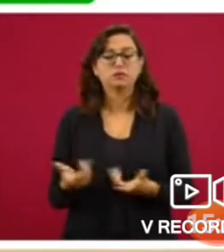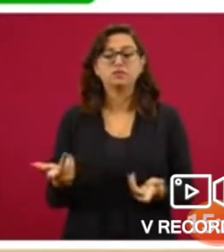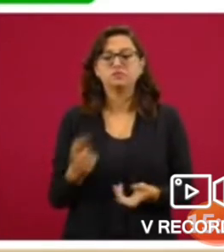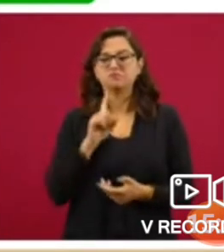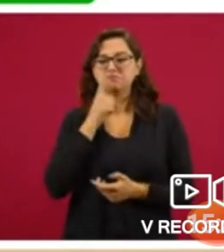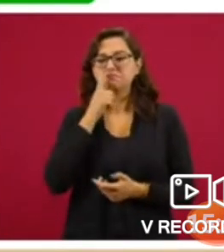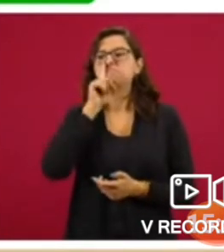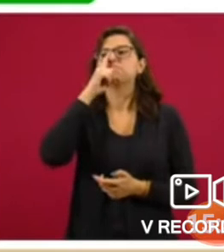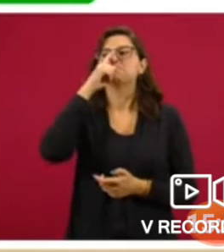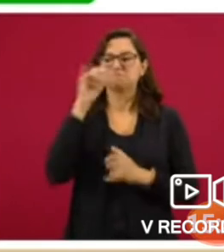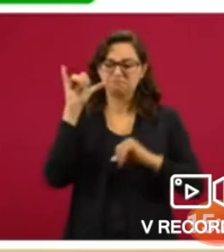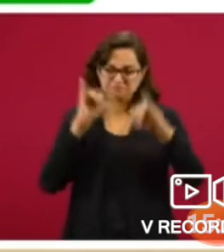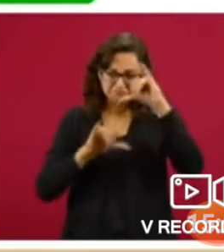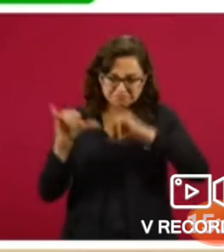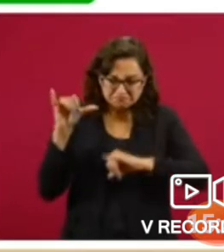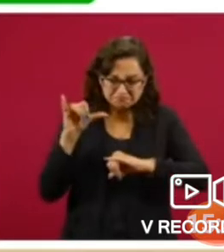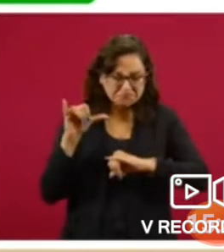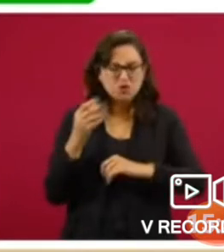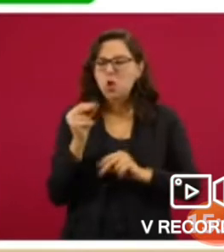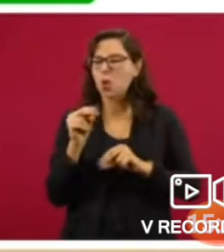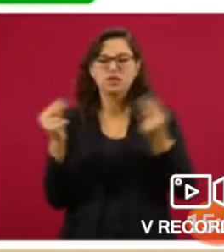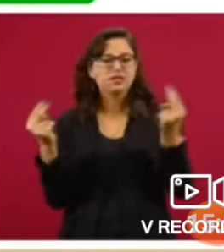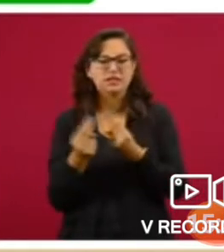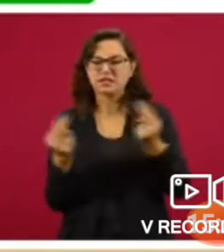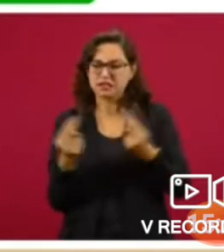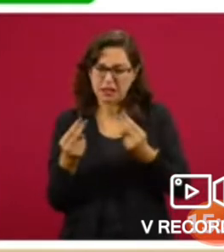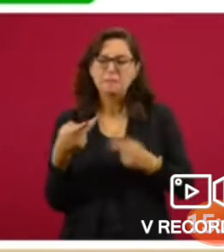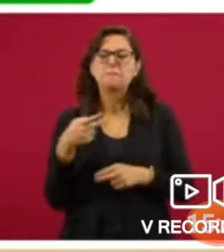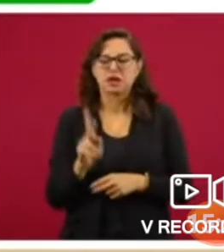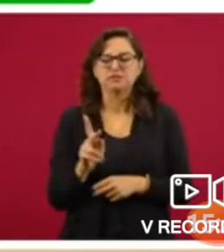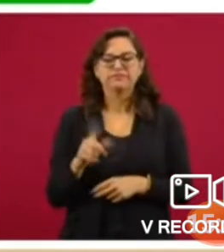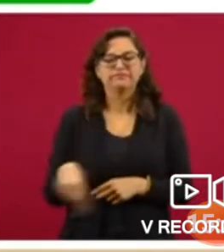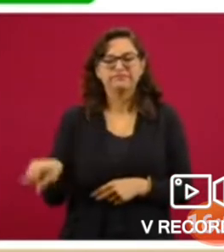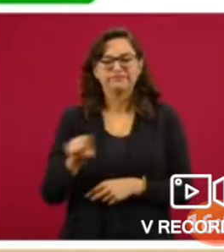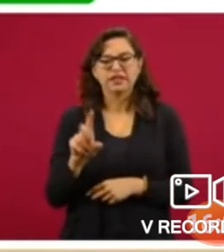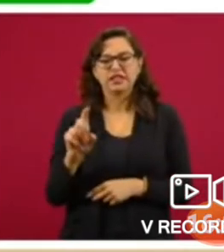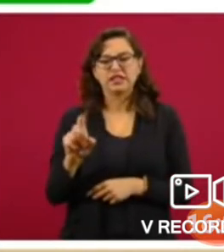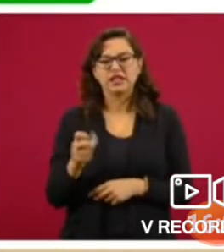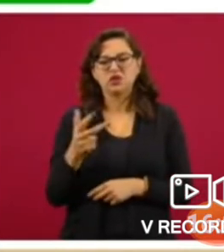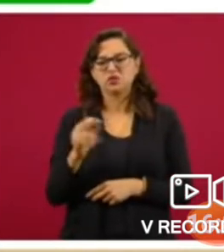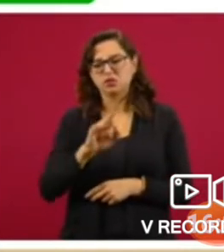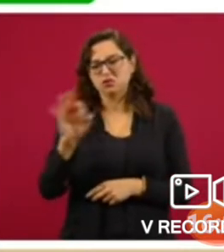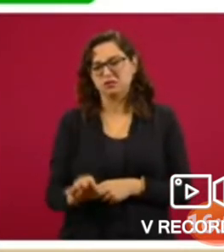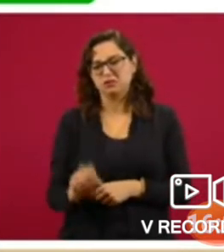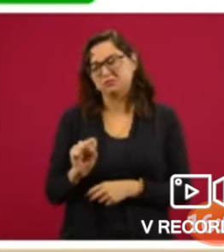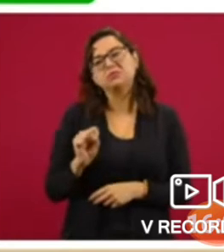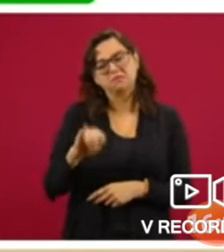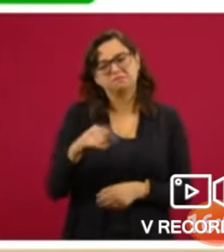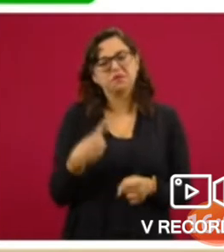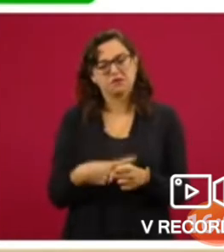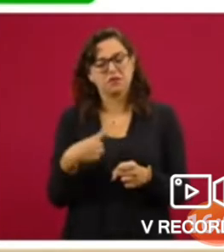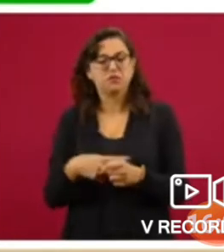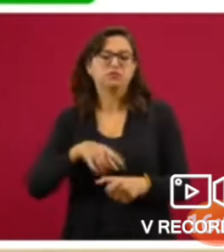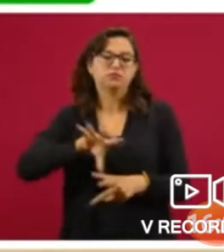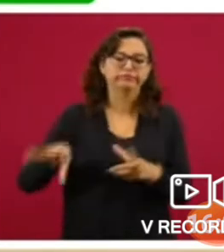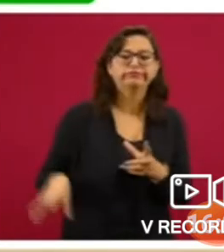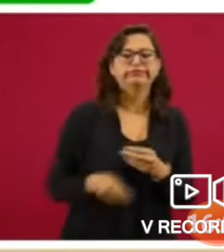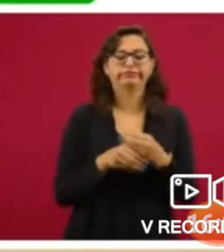38%, casi 4 de cada 10, hubieran resultado positivos. Y los incorporamos a la estadística. ¿Por qué es importante